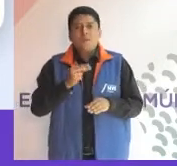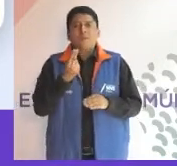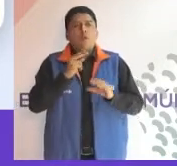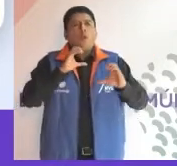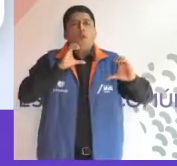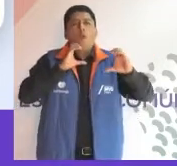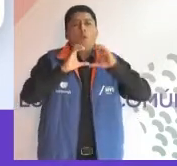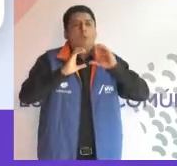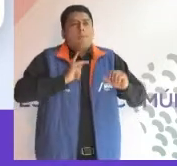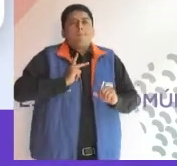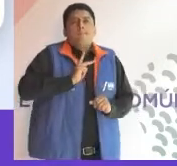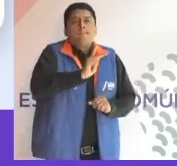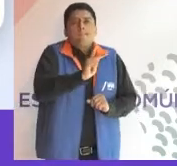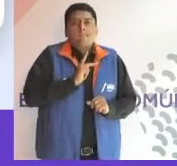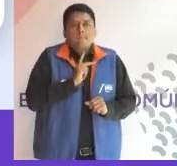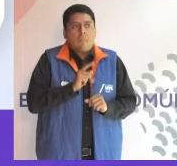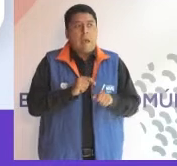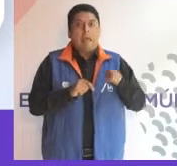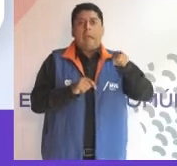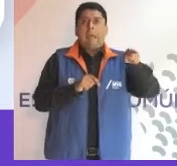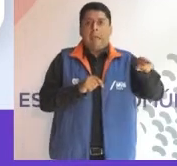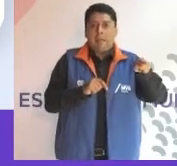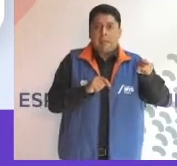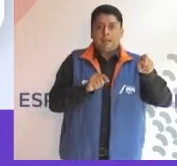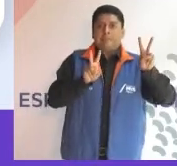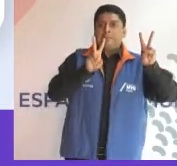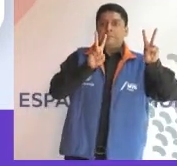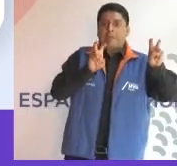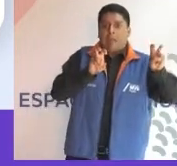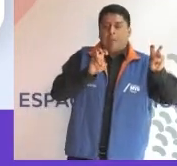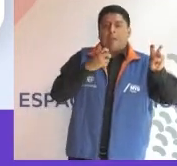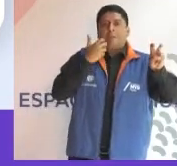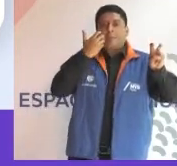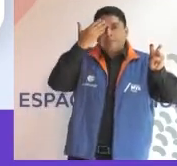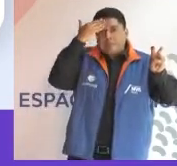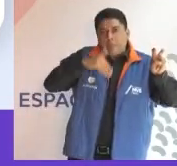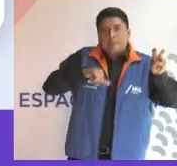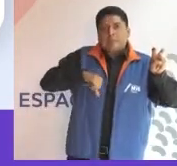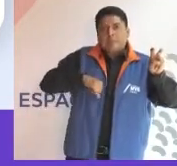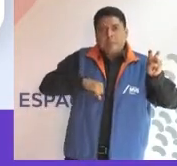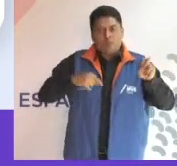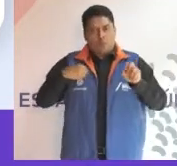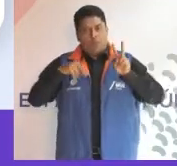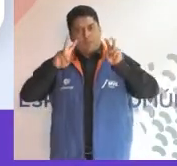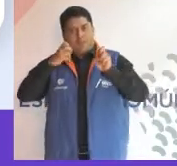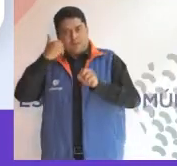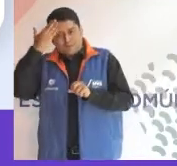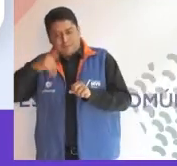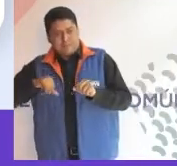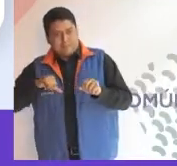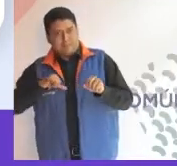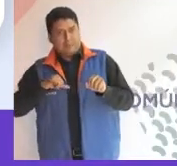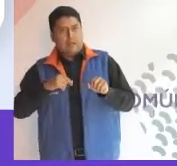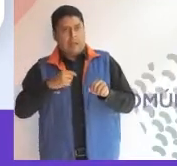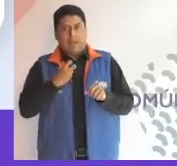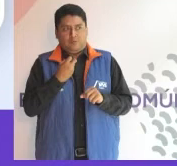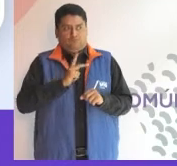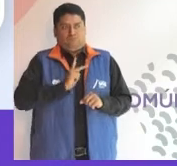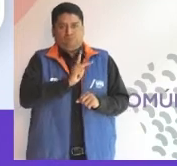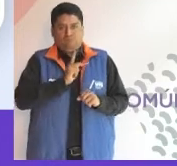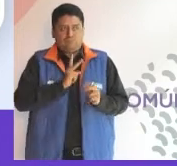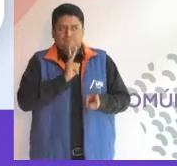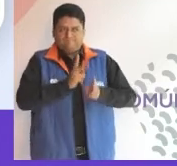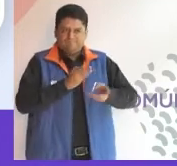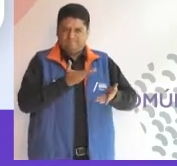nuestros grupos de interés y que podamos también ser capaces de segmentar nuestro propósito en ese sentido. Nosotros incluso,